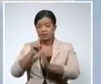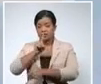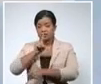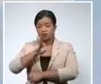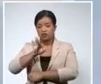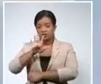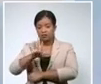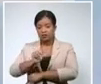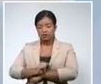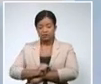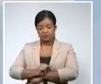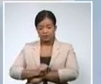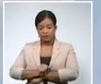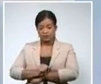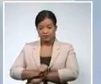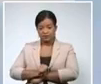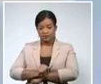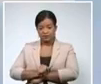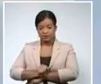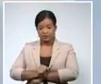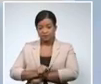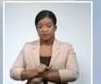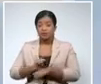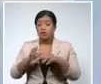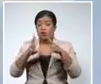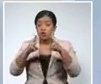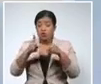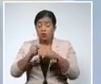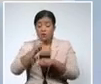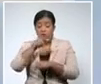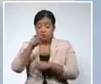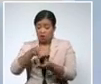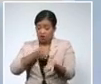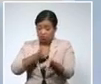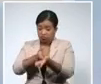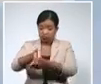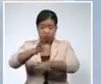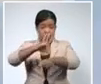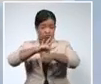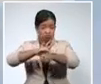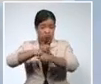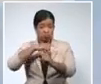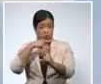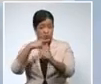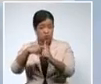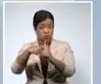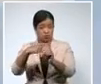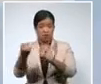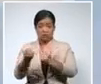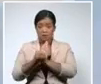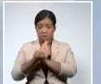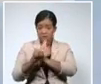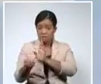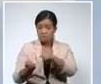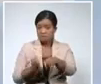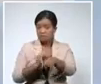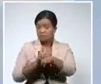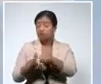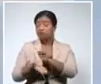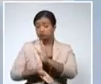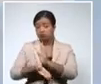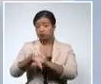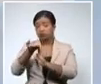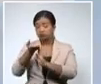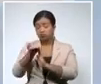13.185 y una cifra de pacientes activos, pacientes confirmados de COVID-19